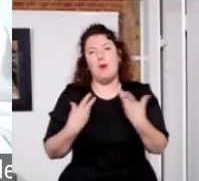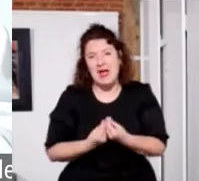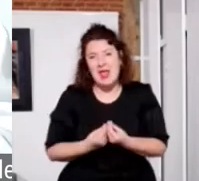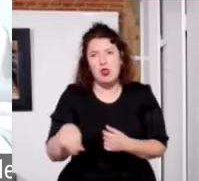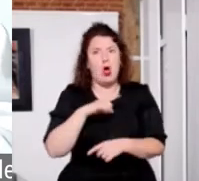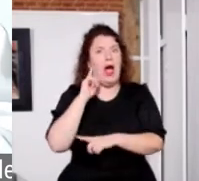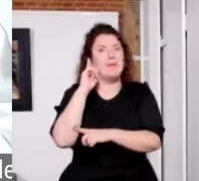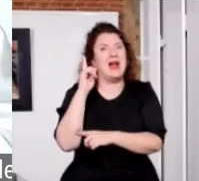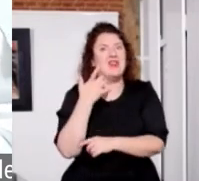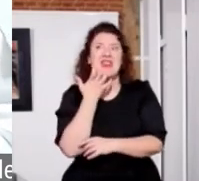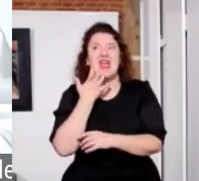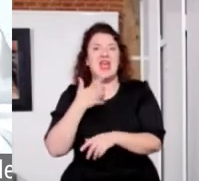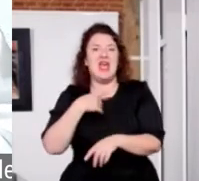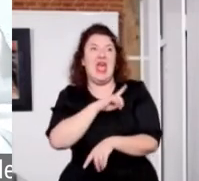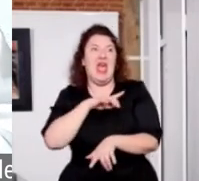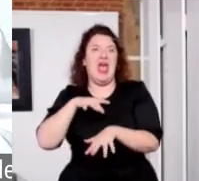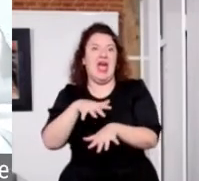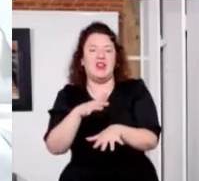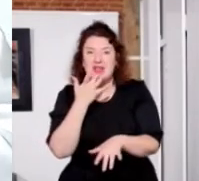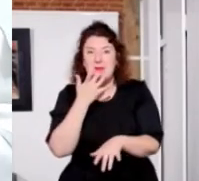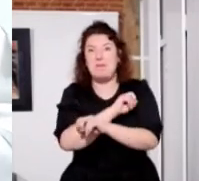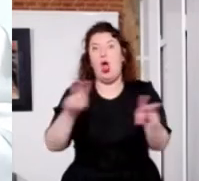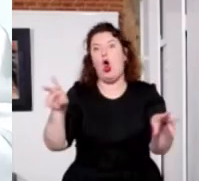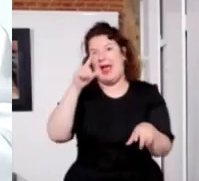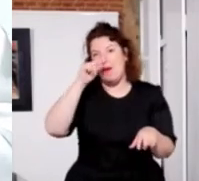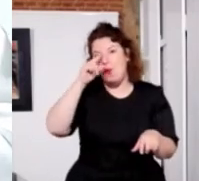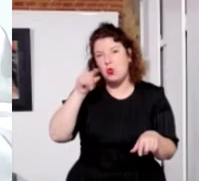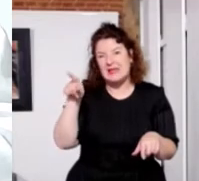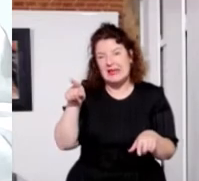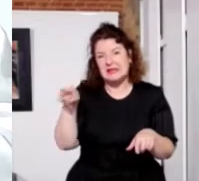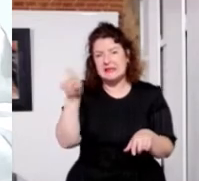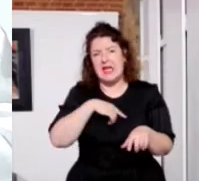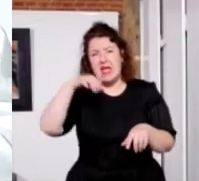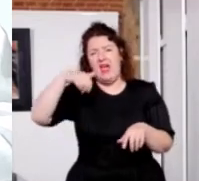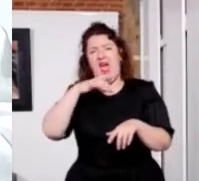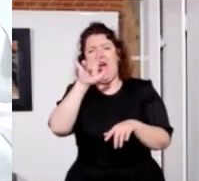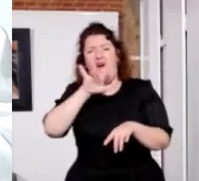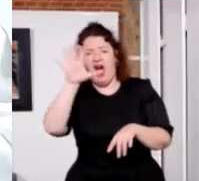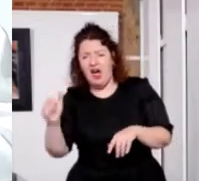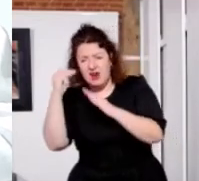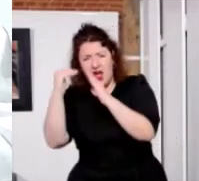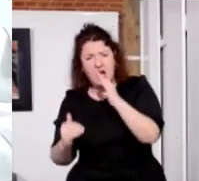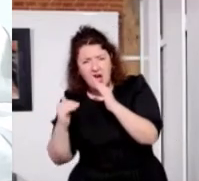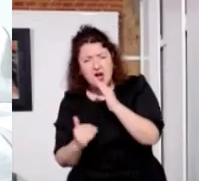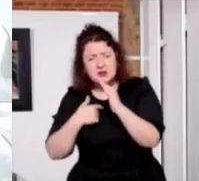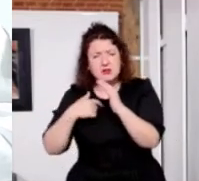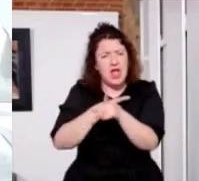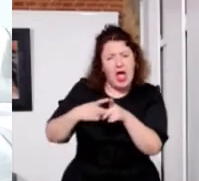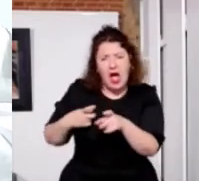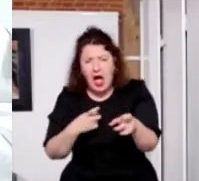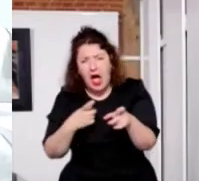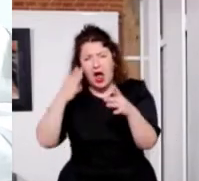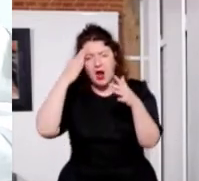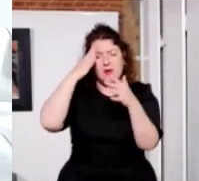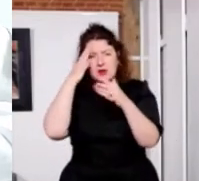ese ejército que es casi peor que el de Putin, de personas subsaharianas que se organizan con armas tremendas.